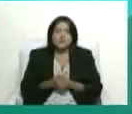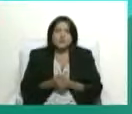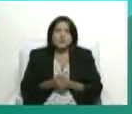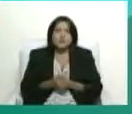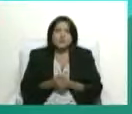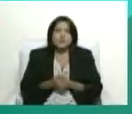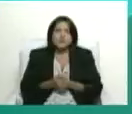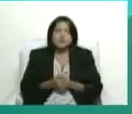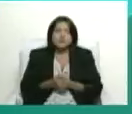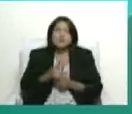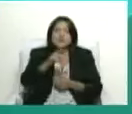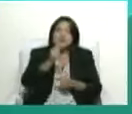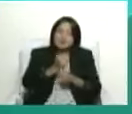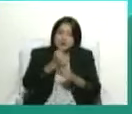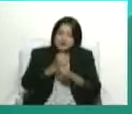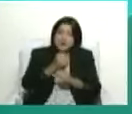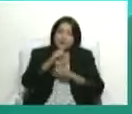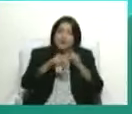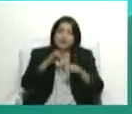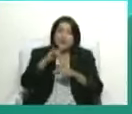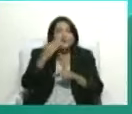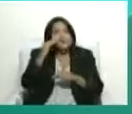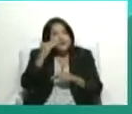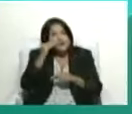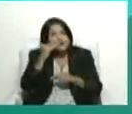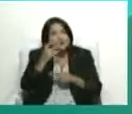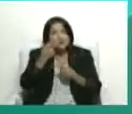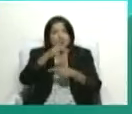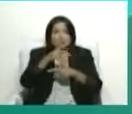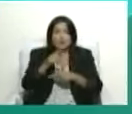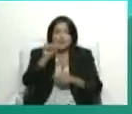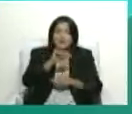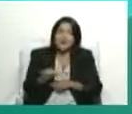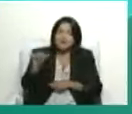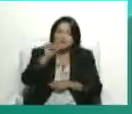a través de sus plataformas digitales oficiales, a través de